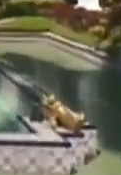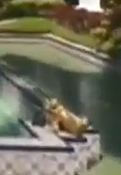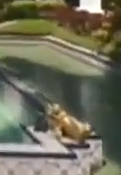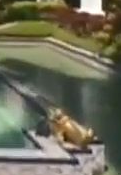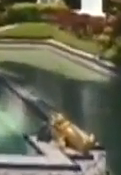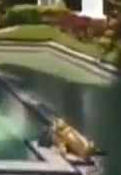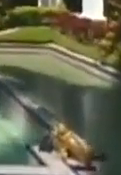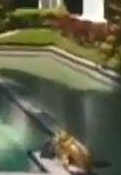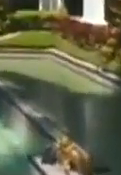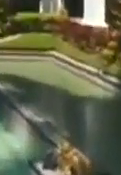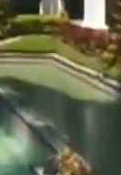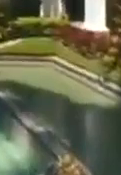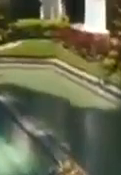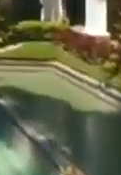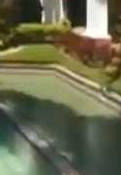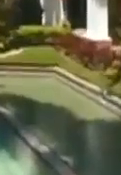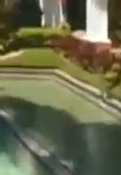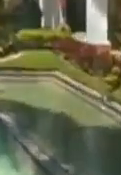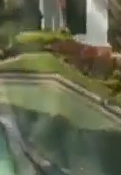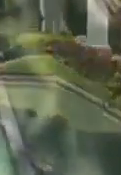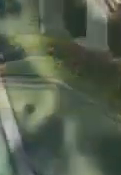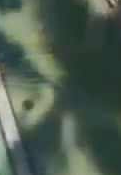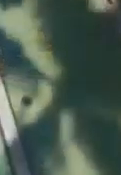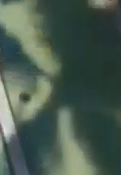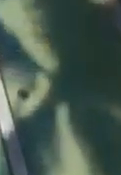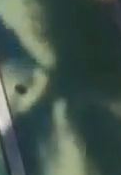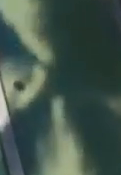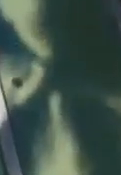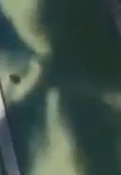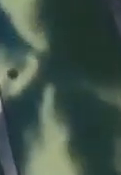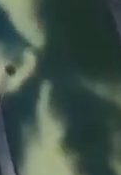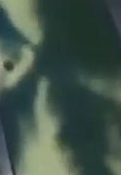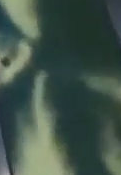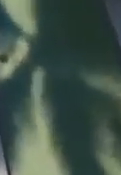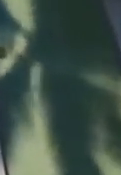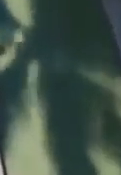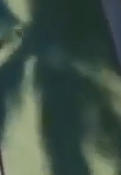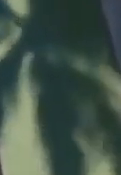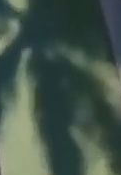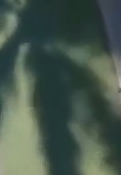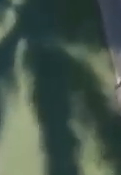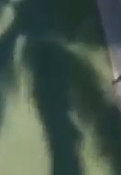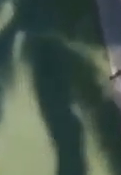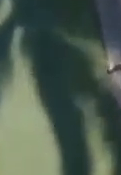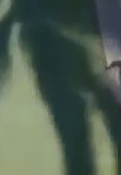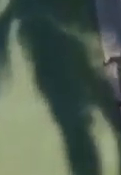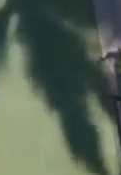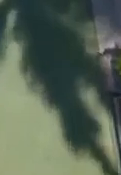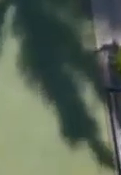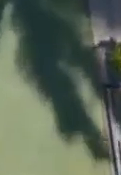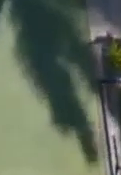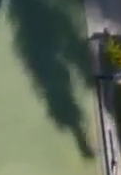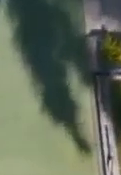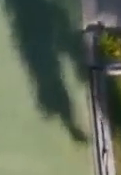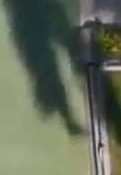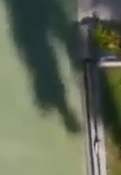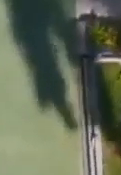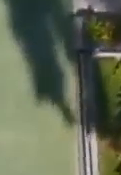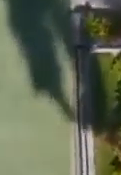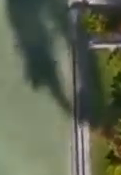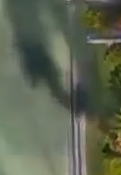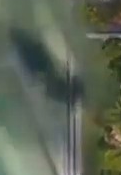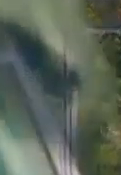búsqueda y salvamento de sobrevivientes en Siria, sacudida por dos devastadores terremotos el lunes 6 de febrero